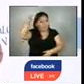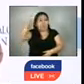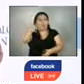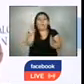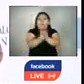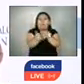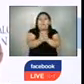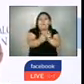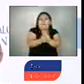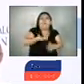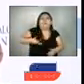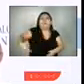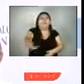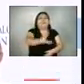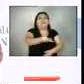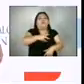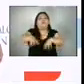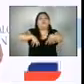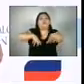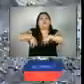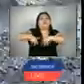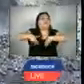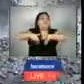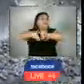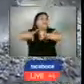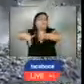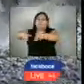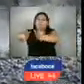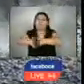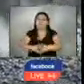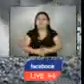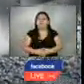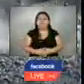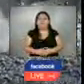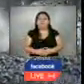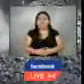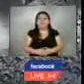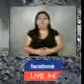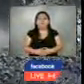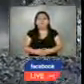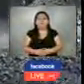que tenemos a nivel nacional de todas las calles municipales.